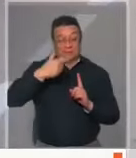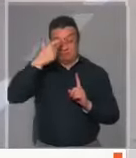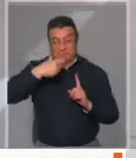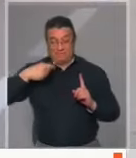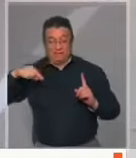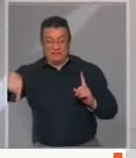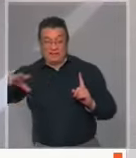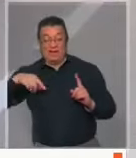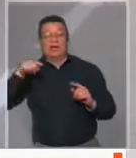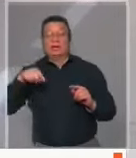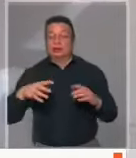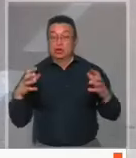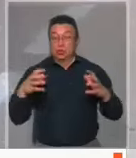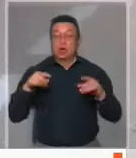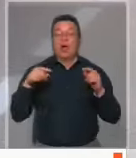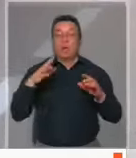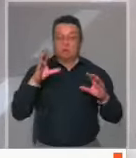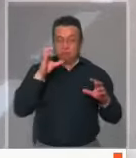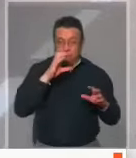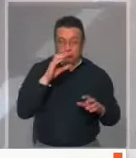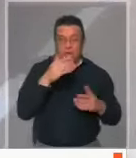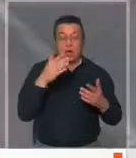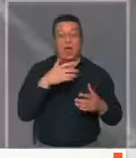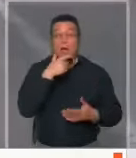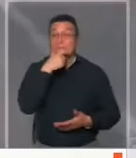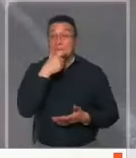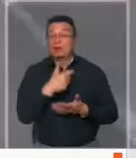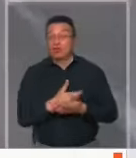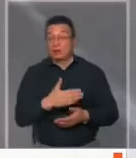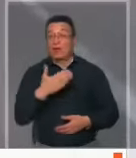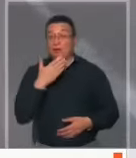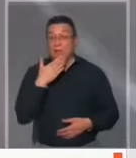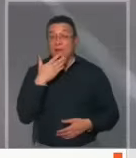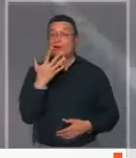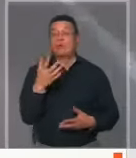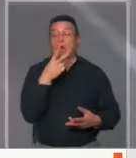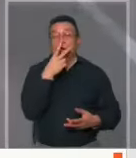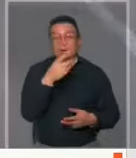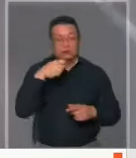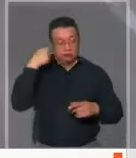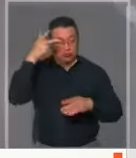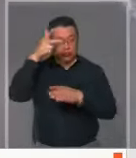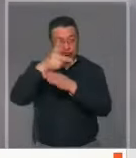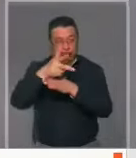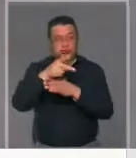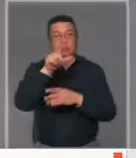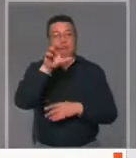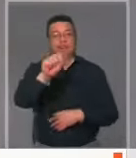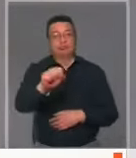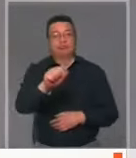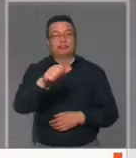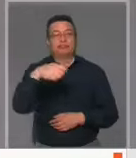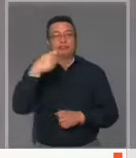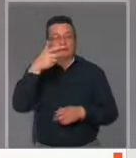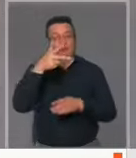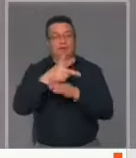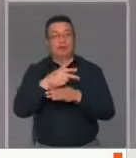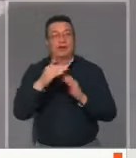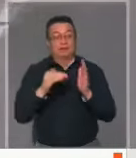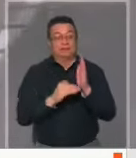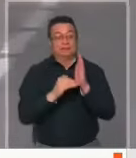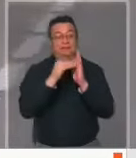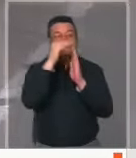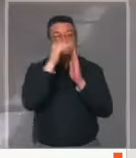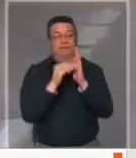este sangriento crimen. Además, es muy impresionante, Ramón Patricio, cómo se ve y queda todo registrado en el video, ¿no?, claro, de la cámara de seguridad del ascensor,